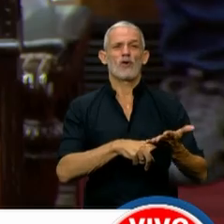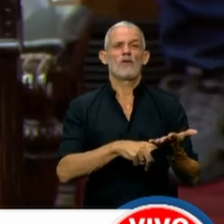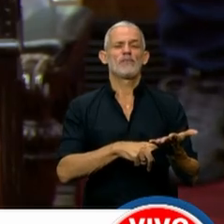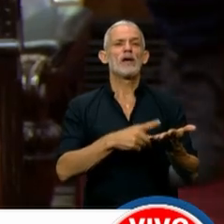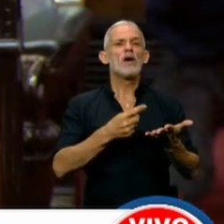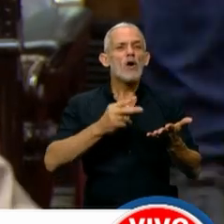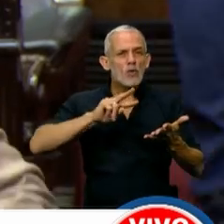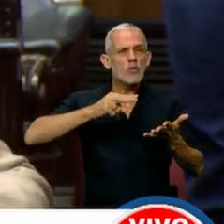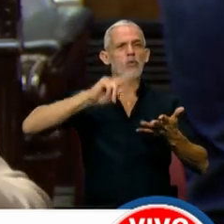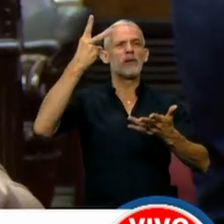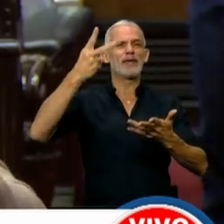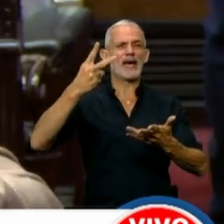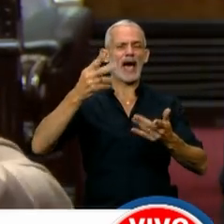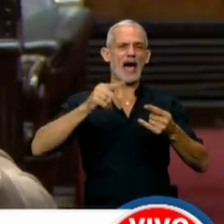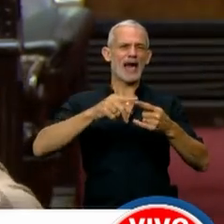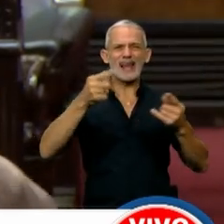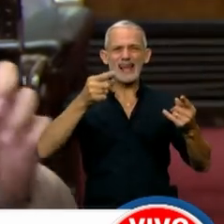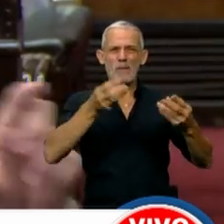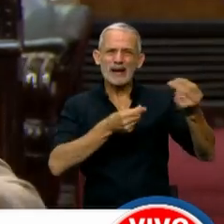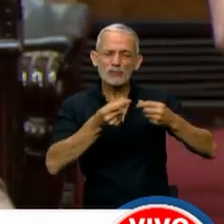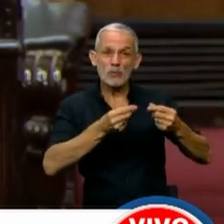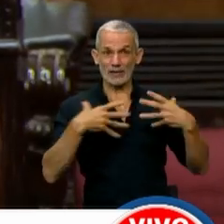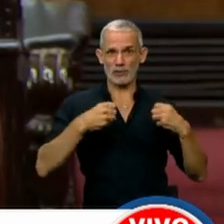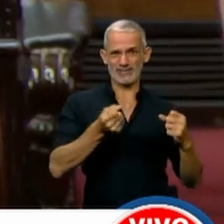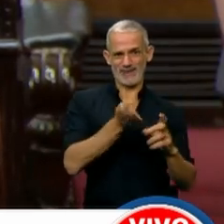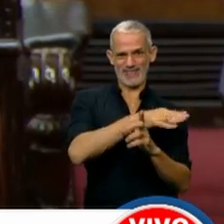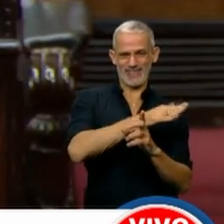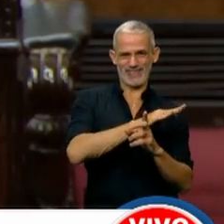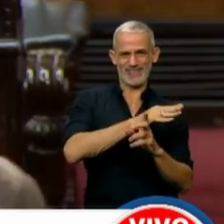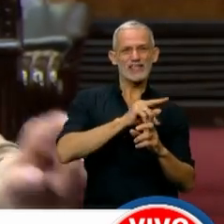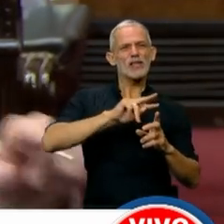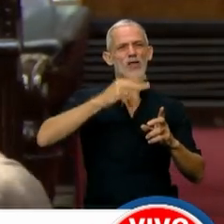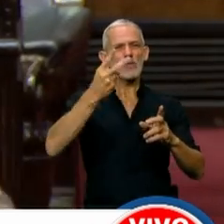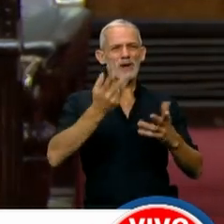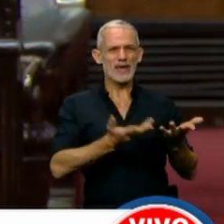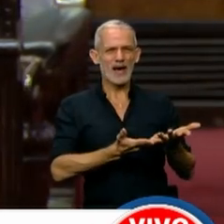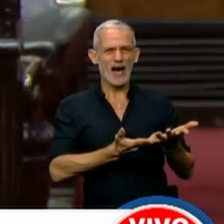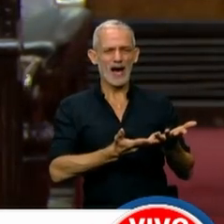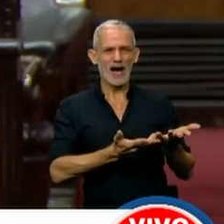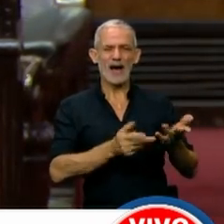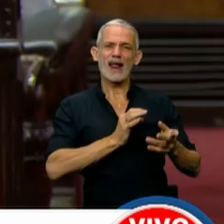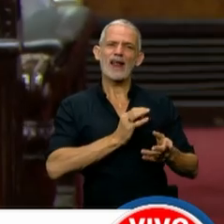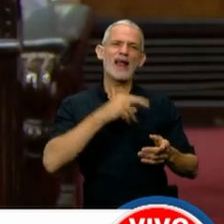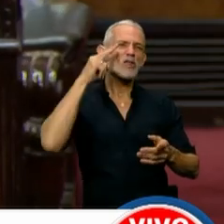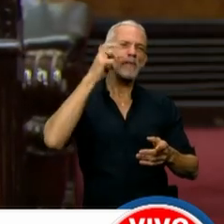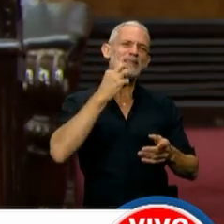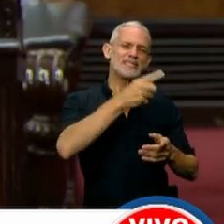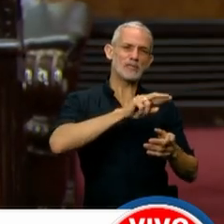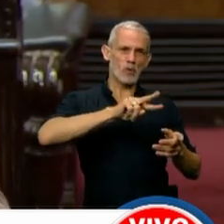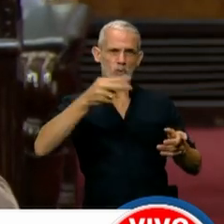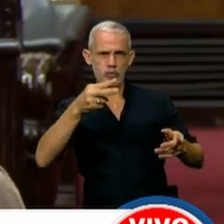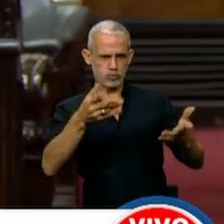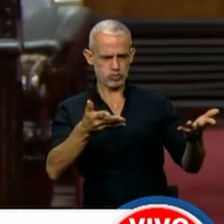duplica el presupuesto de salud que teníamos señor presidente en el año 2019